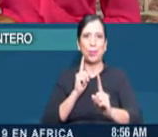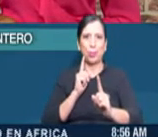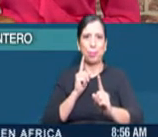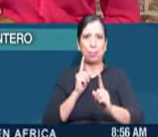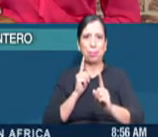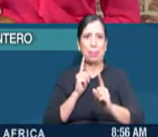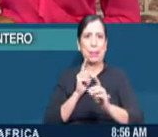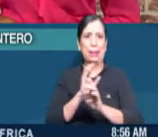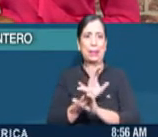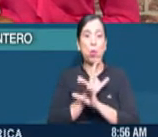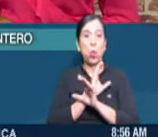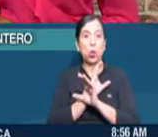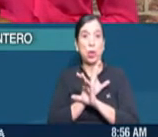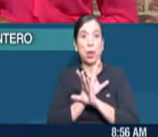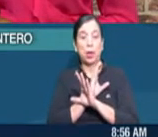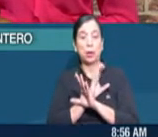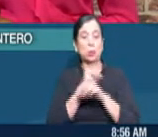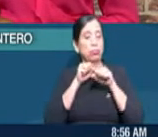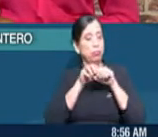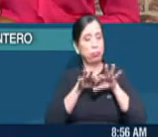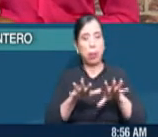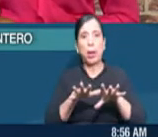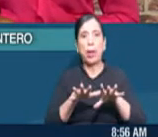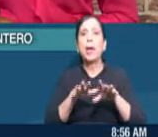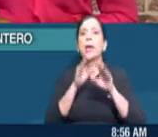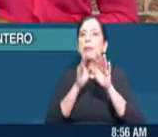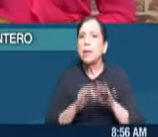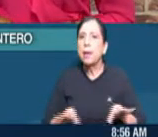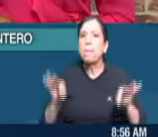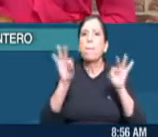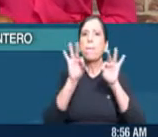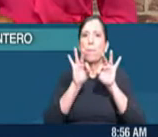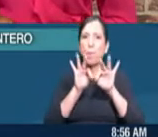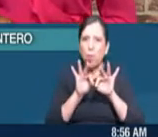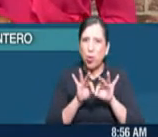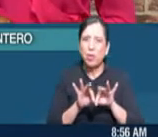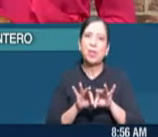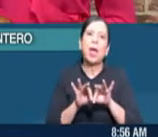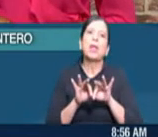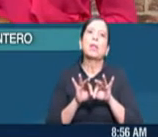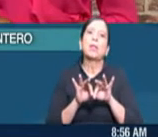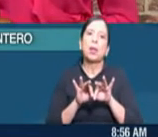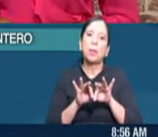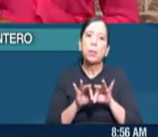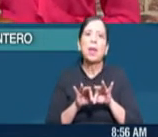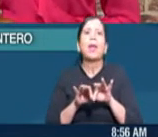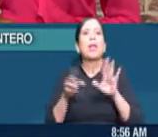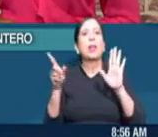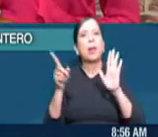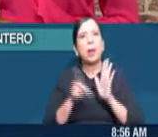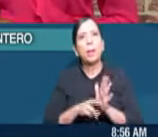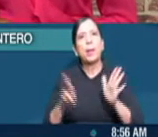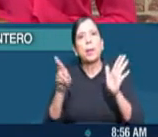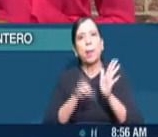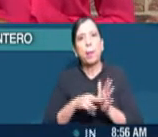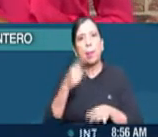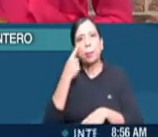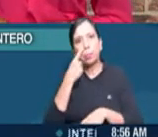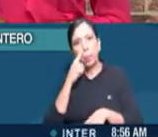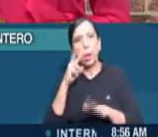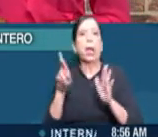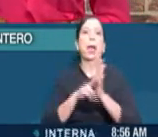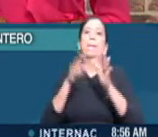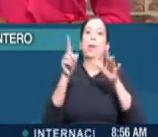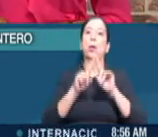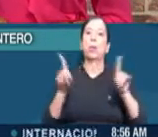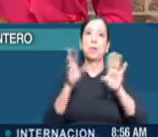virus del COVID-19. Es realmente indispensable, aunque suena tal vez repetitivo, es importante